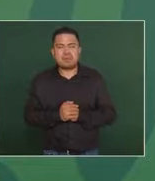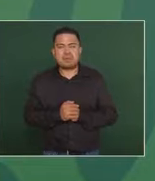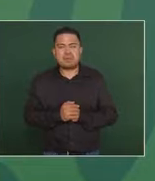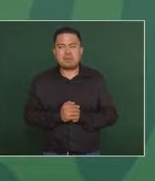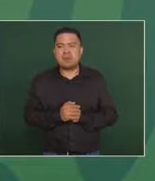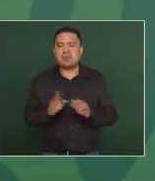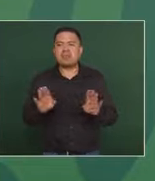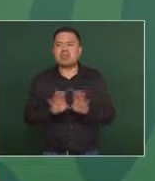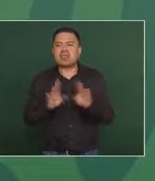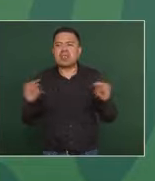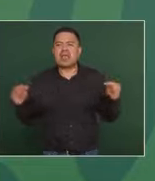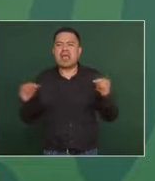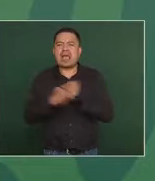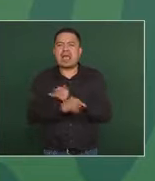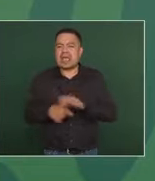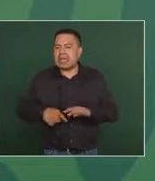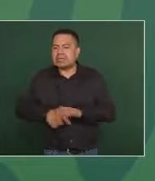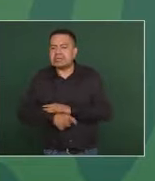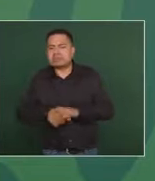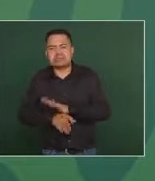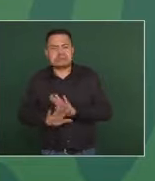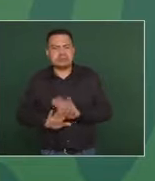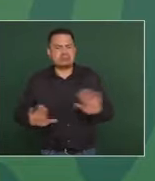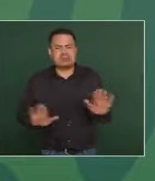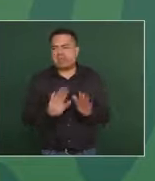en las carreteras, es la Guardia